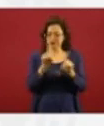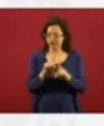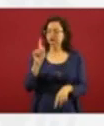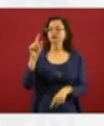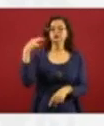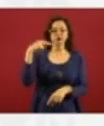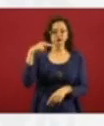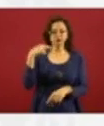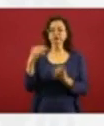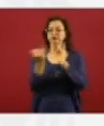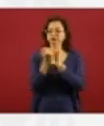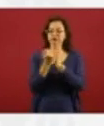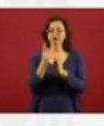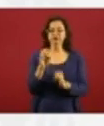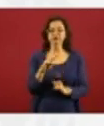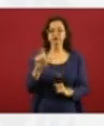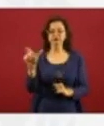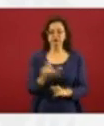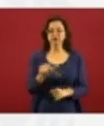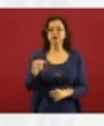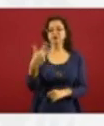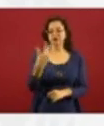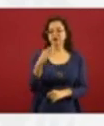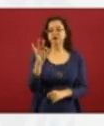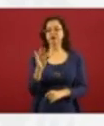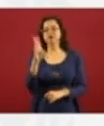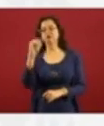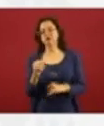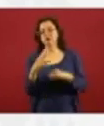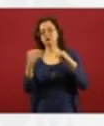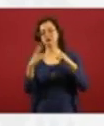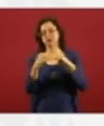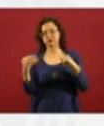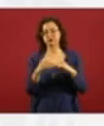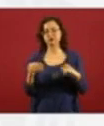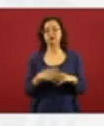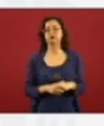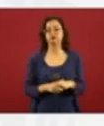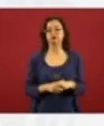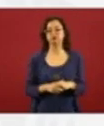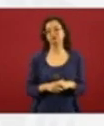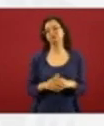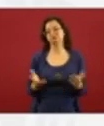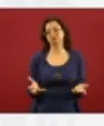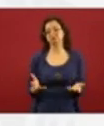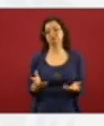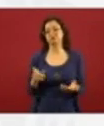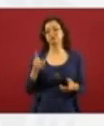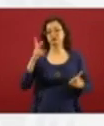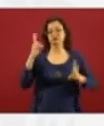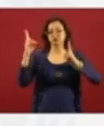Veracruz, Veracruz, de la misma franquicia de Pemex, 13 pesos con 49 centavos. Es la que nos fue a